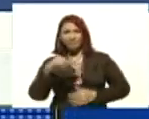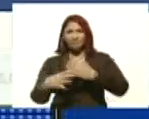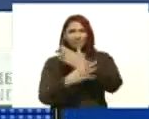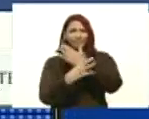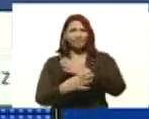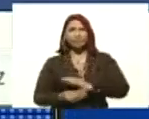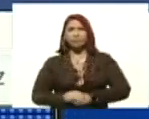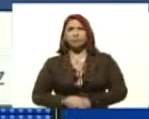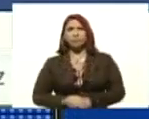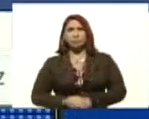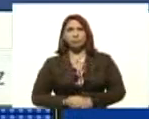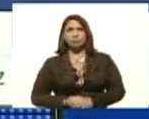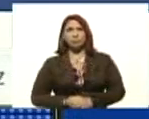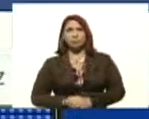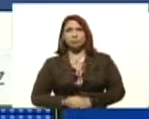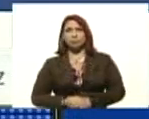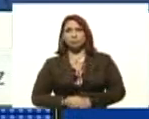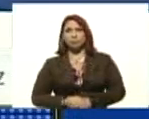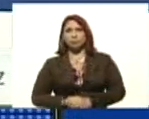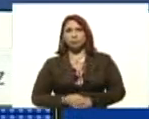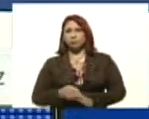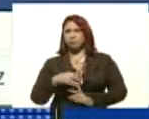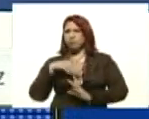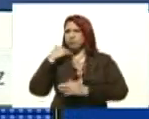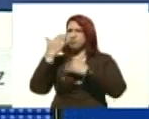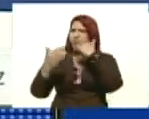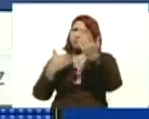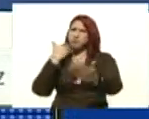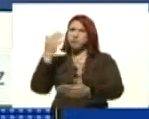guaidocismo aborrecido por Venezuela,